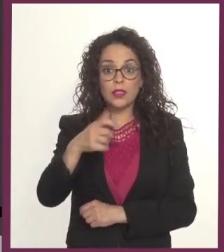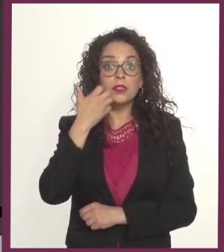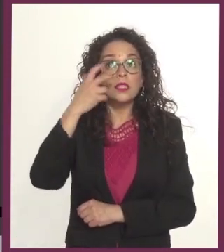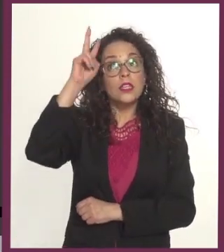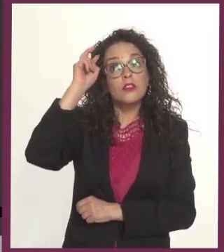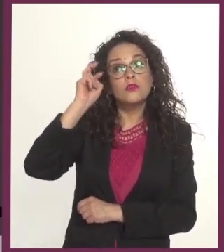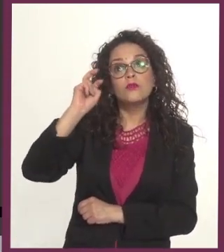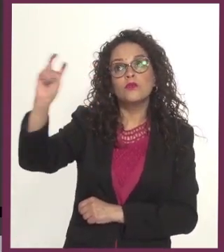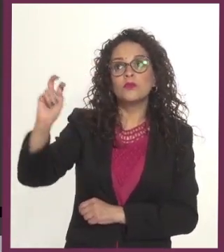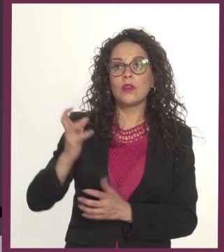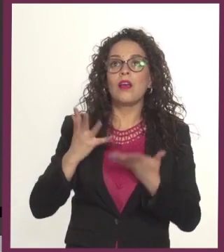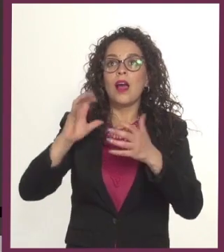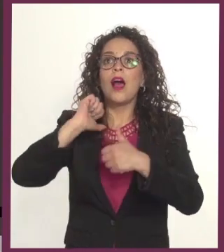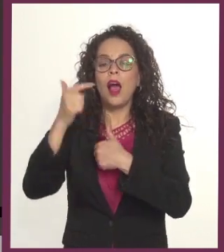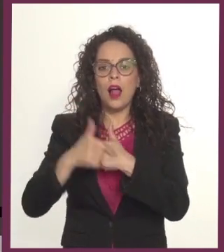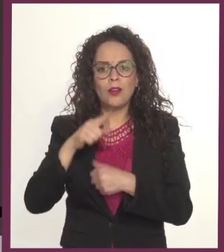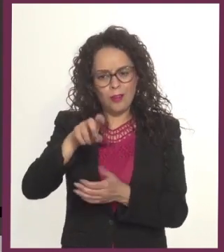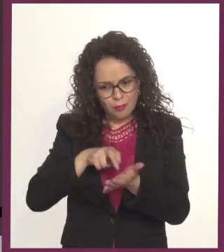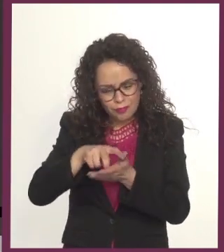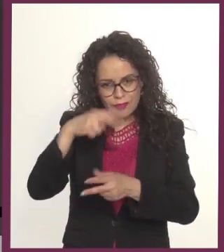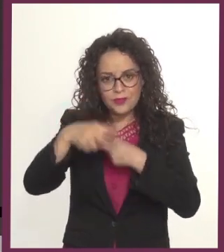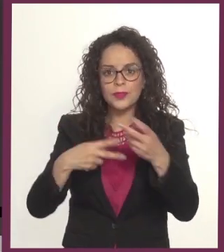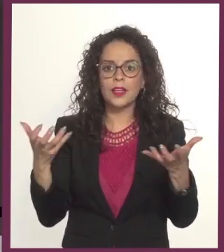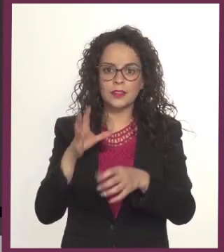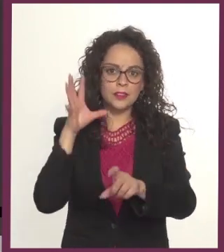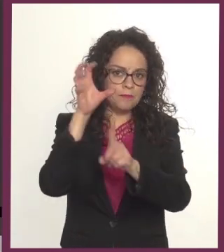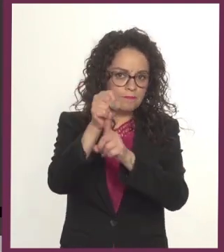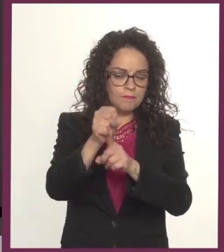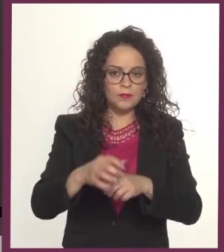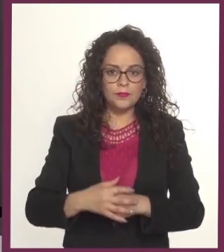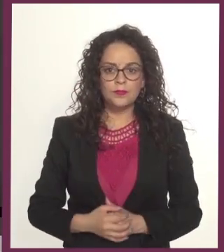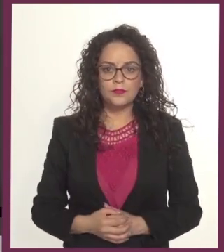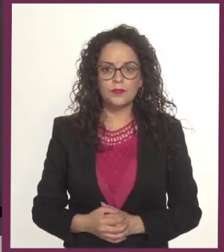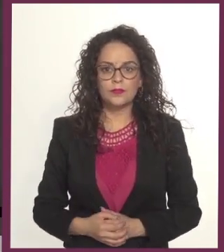decirles que si tienes un sueño, tienes que atreverte a seguirlo, ¿no?